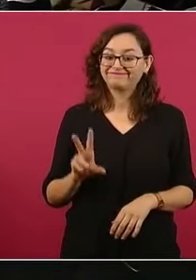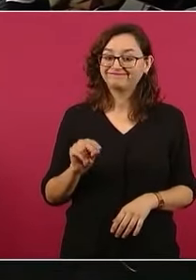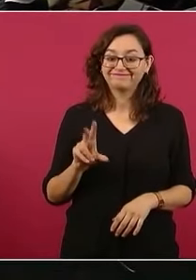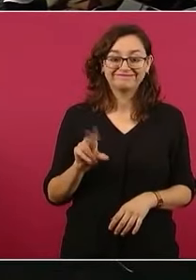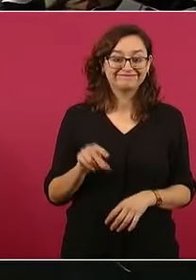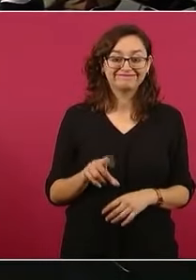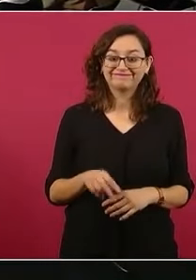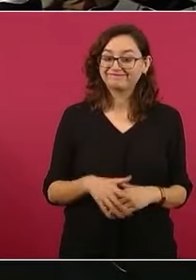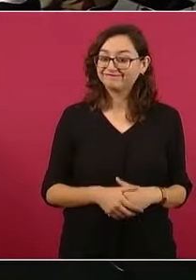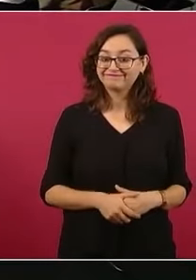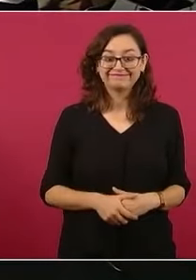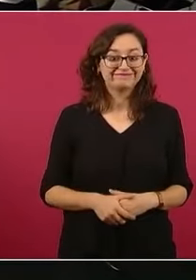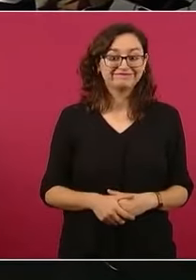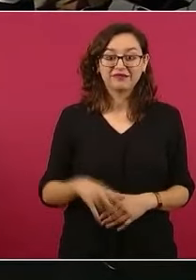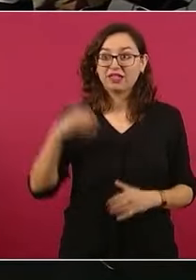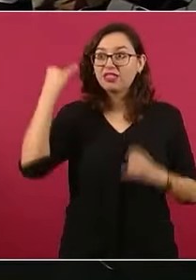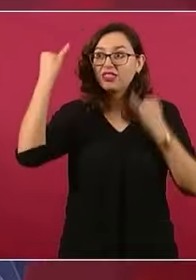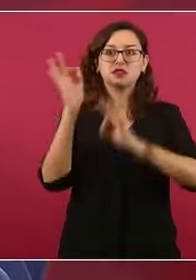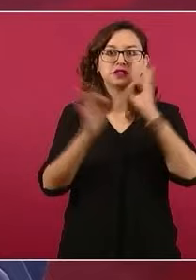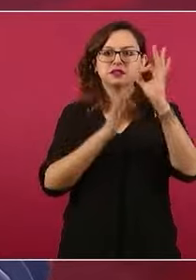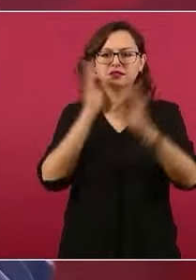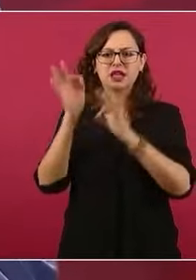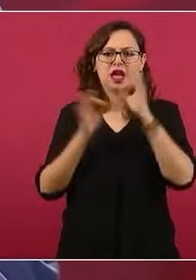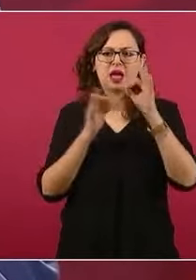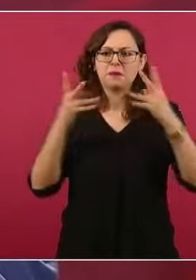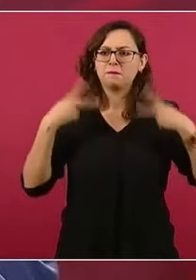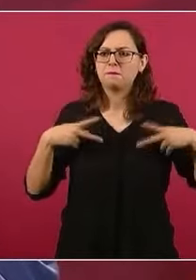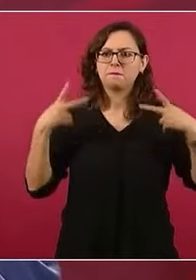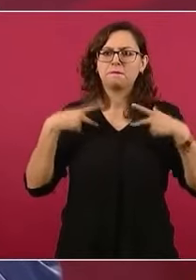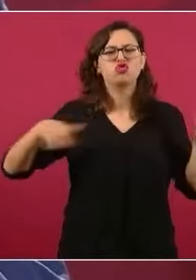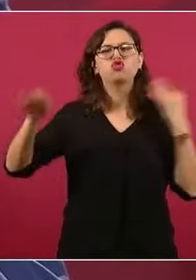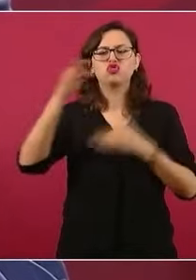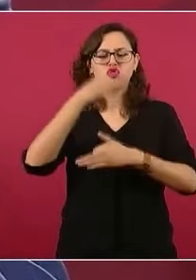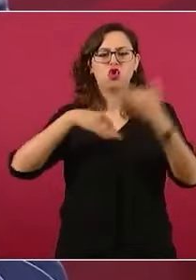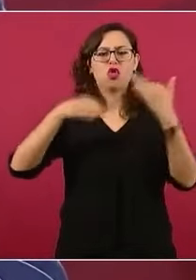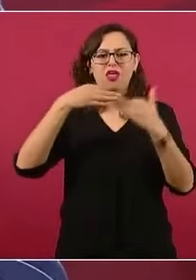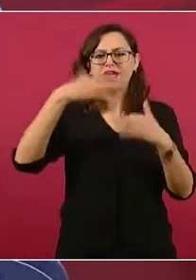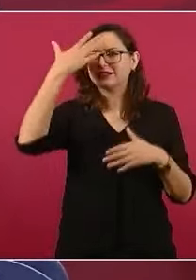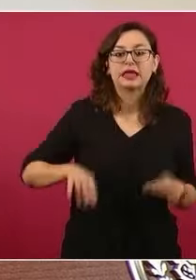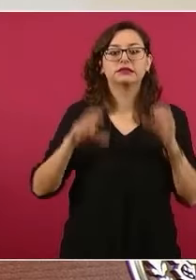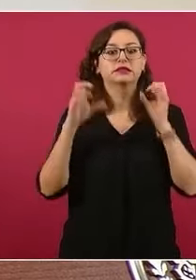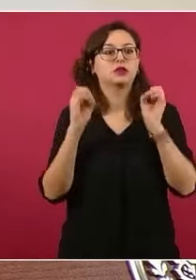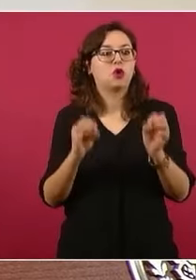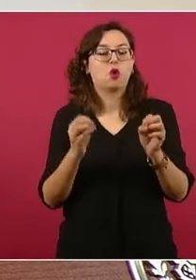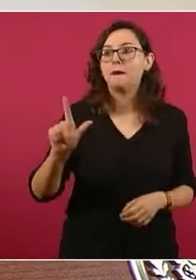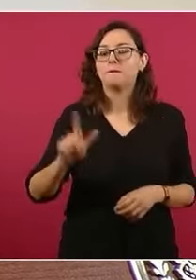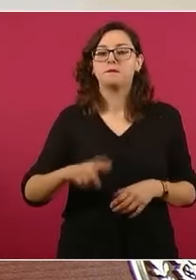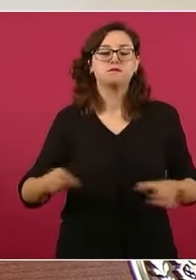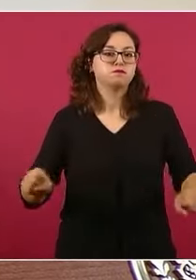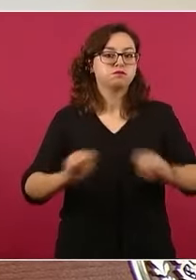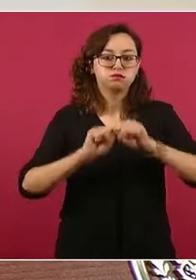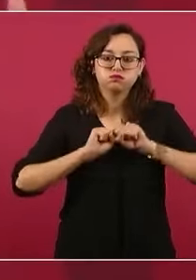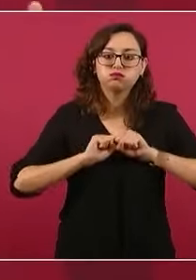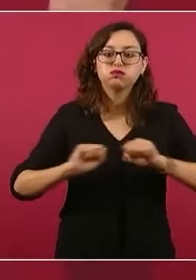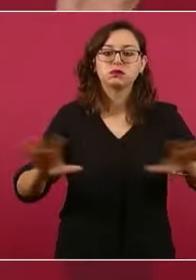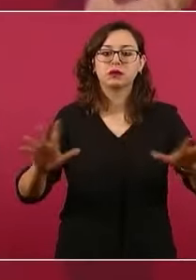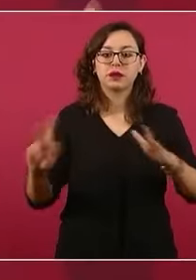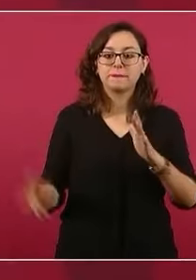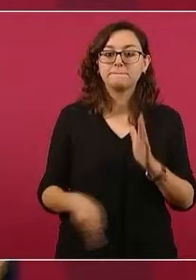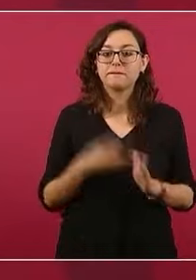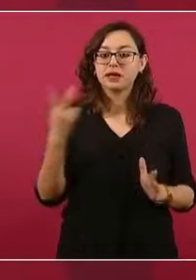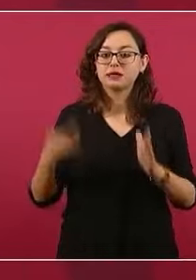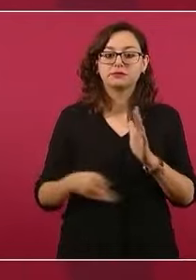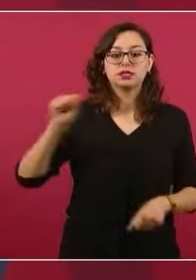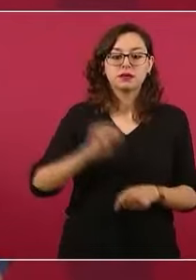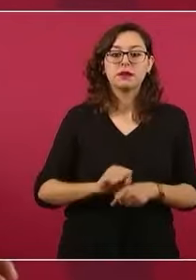de una noticia muy interesante o escandalosa y se esté repitiendo una